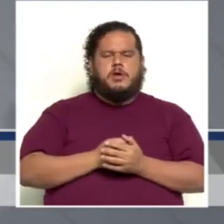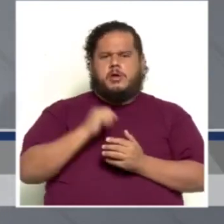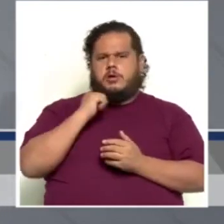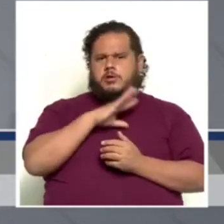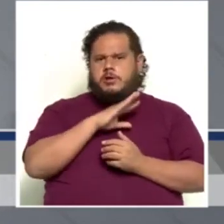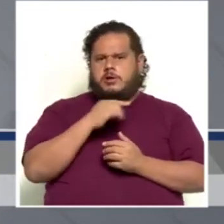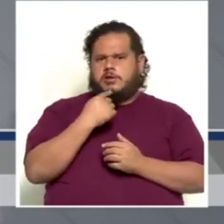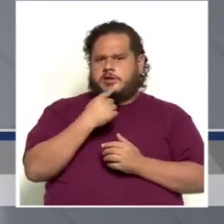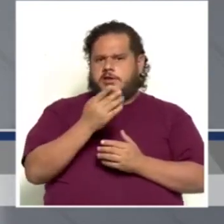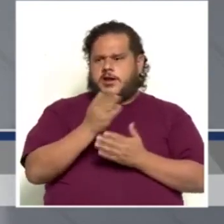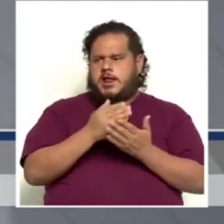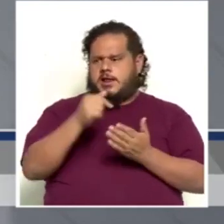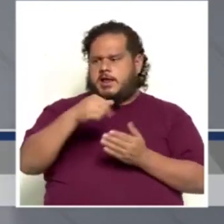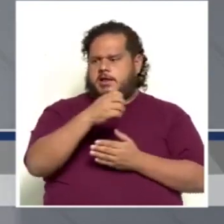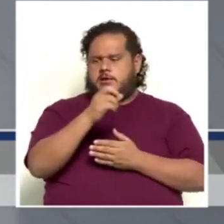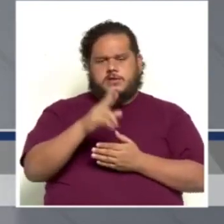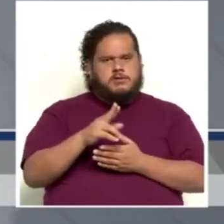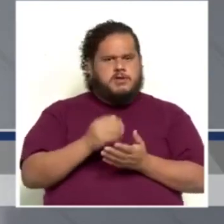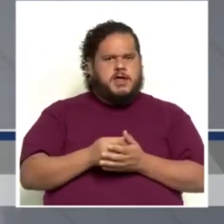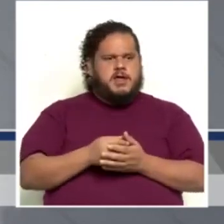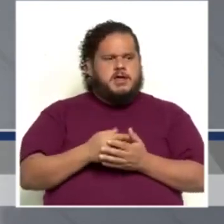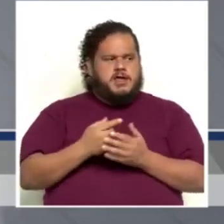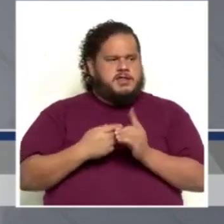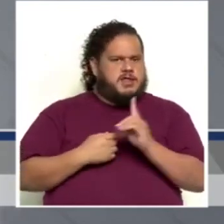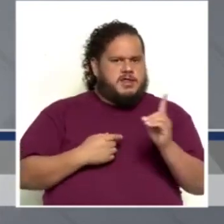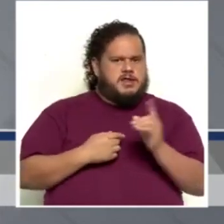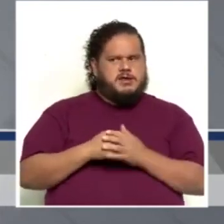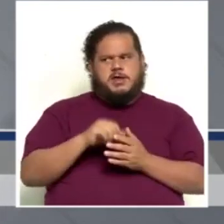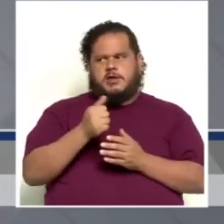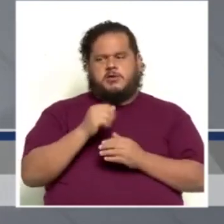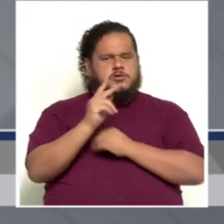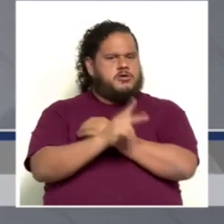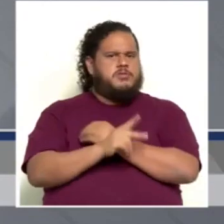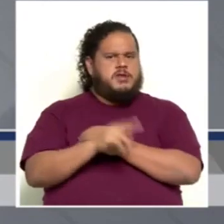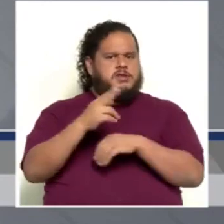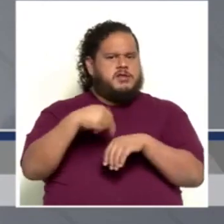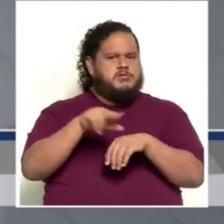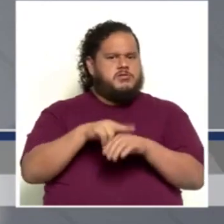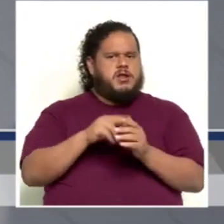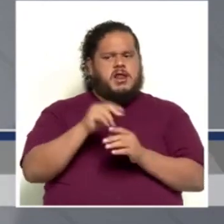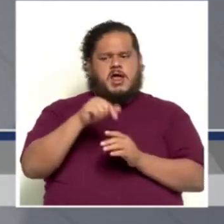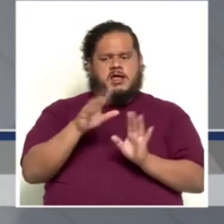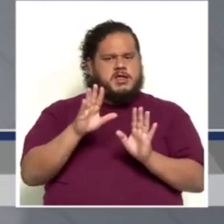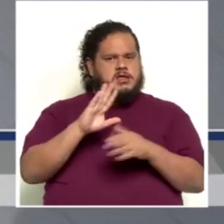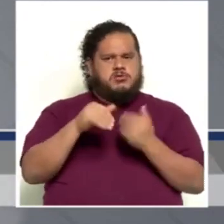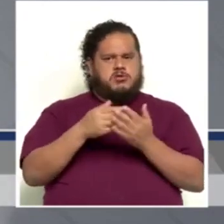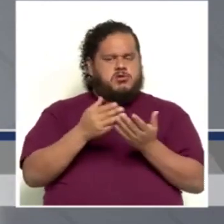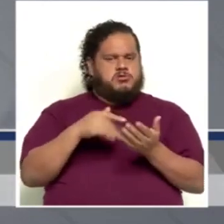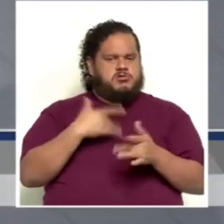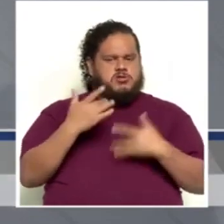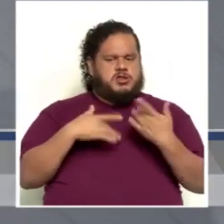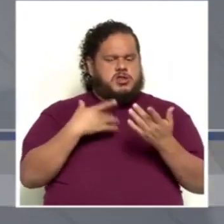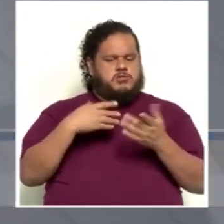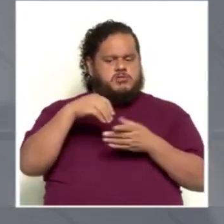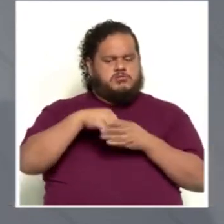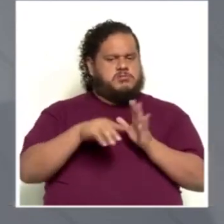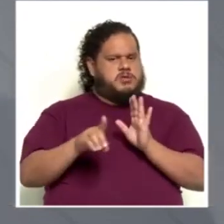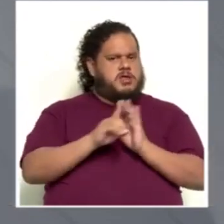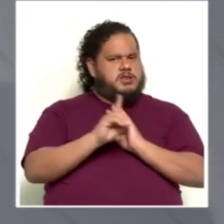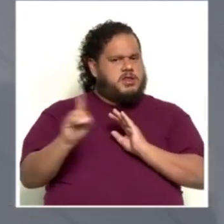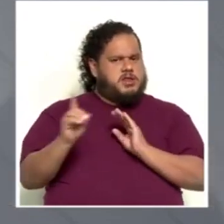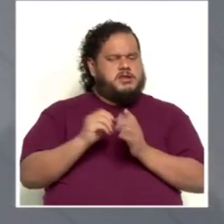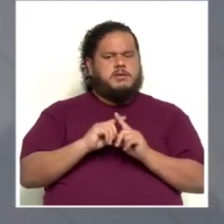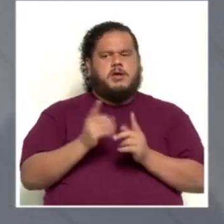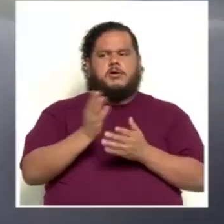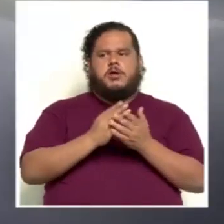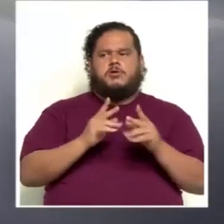es decirle a alguien en Costa Rica que es de derecha. En otros países es común, ¿verdad? Acá no decimos que es de derecha. Y, como usted dice, hay partidos